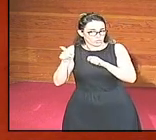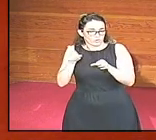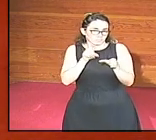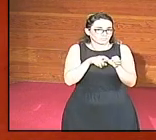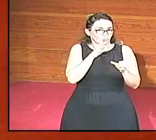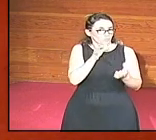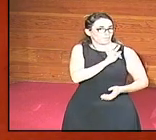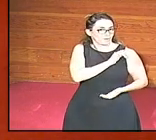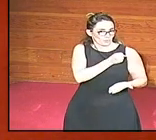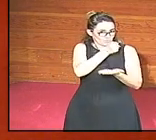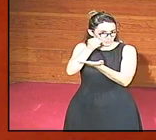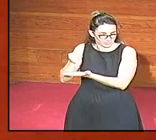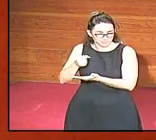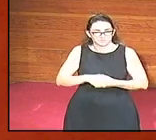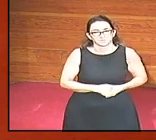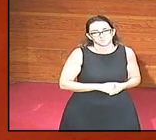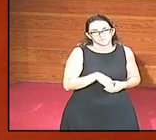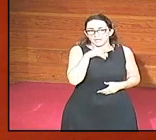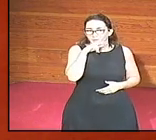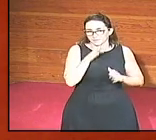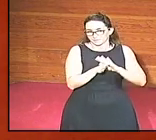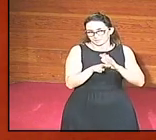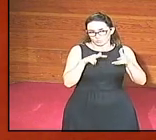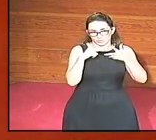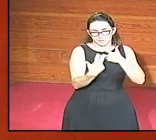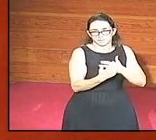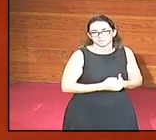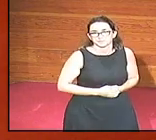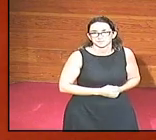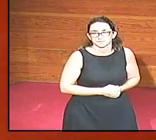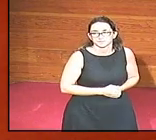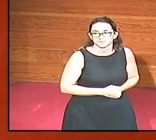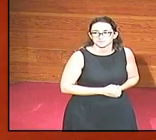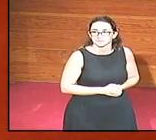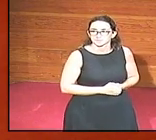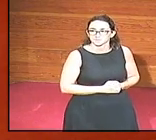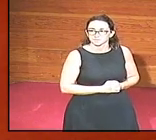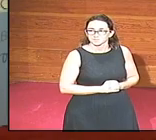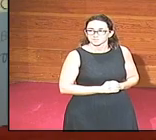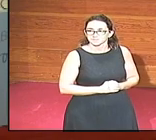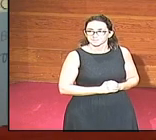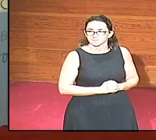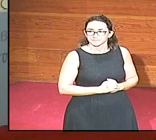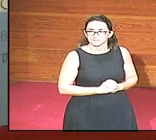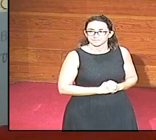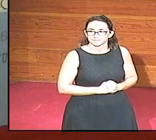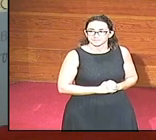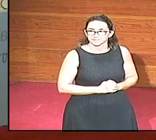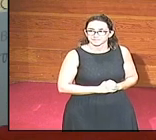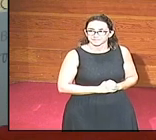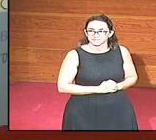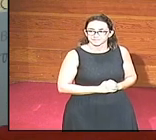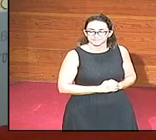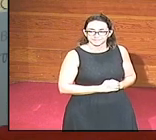Beno, bakarri gogoratu barkatu, itzaldi amaitzean galderak egiteko txanda bat zabalduko dela, mututu